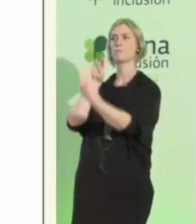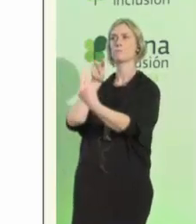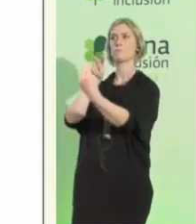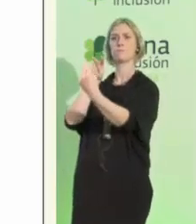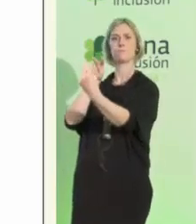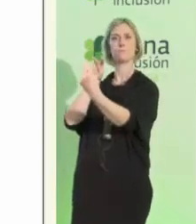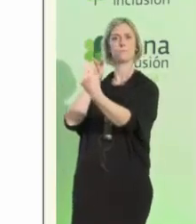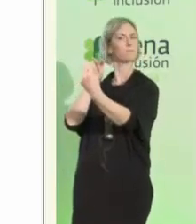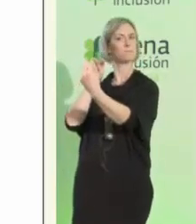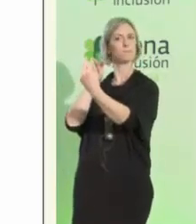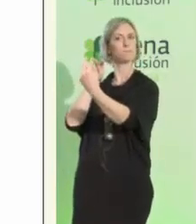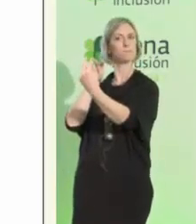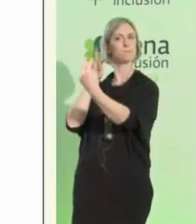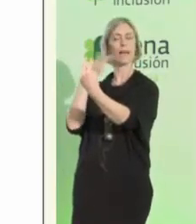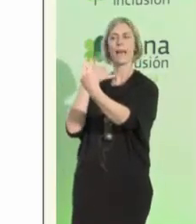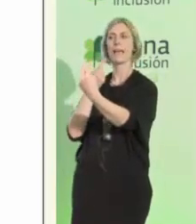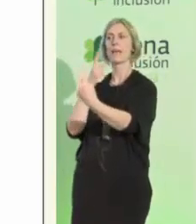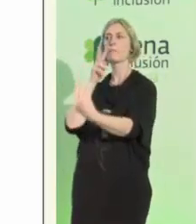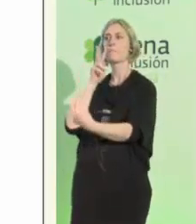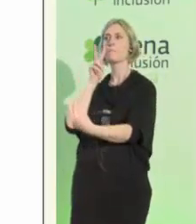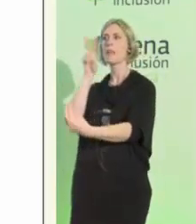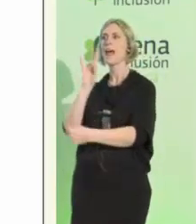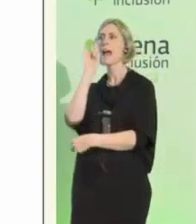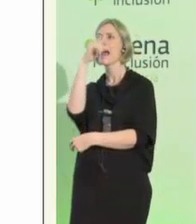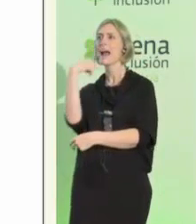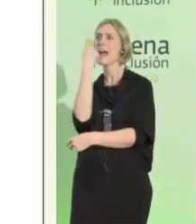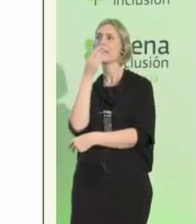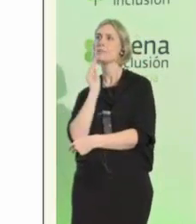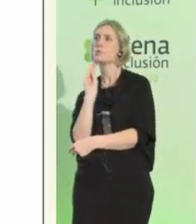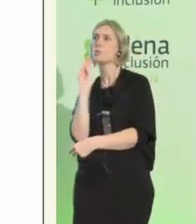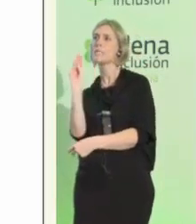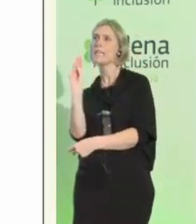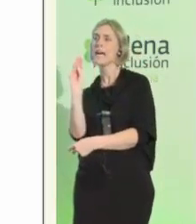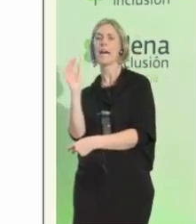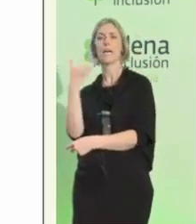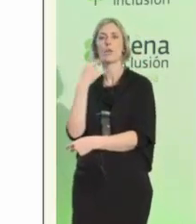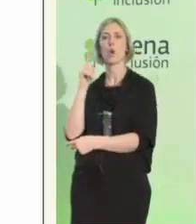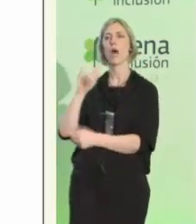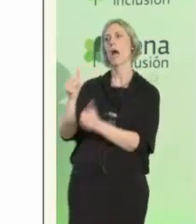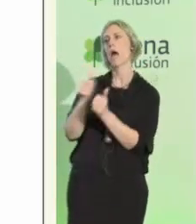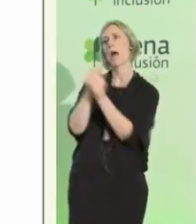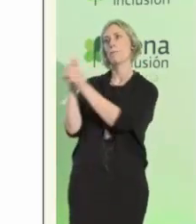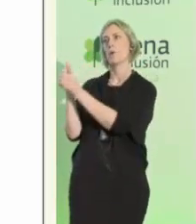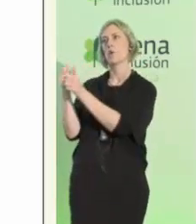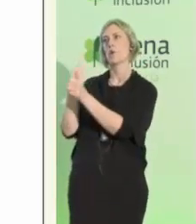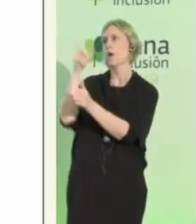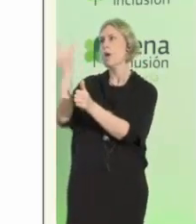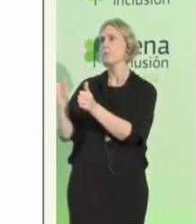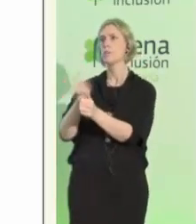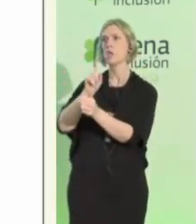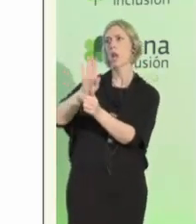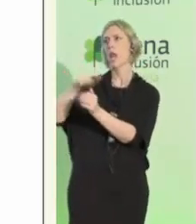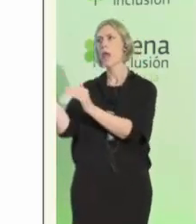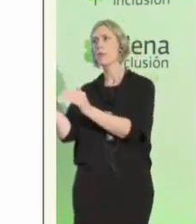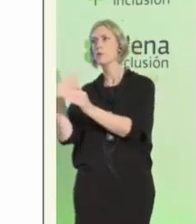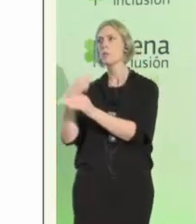como interlocutor a esa misma persona y no recurrir directamente a la persona que le ayuda.